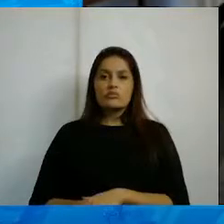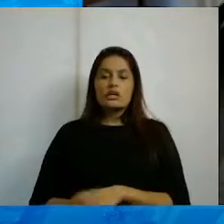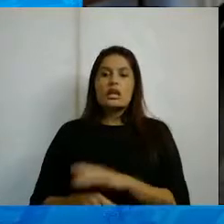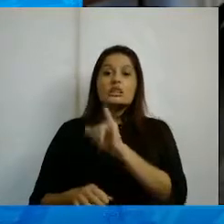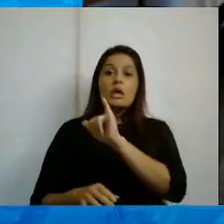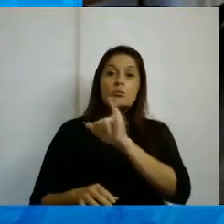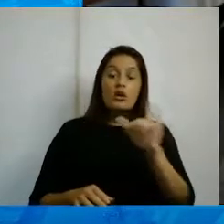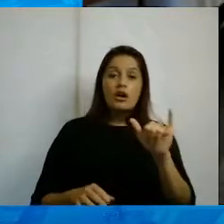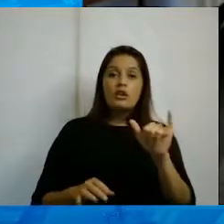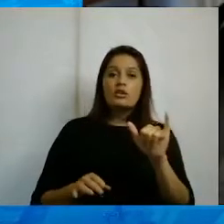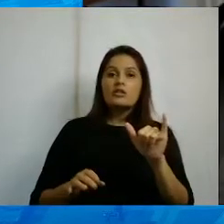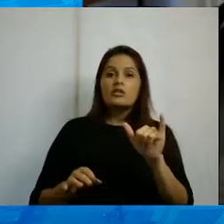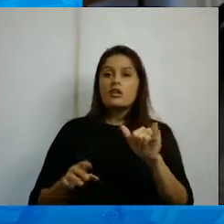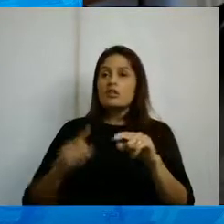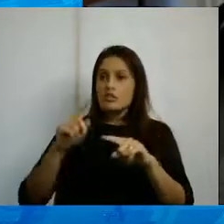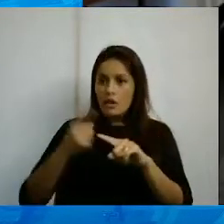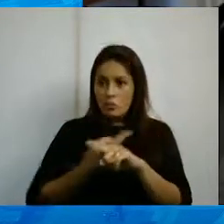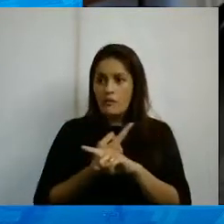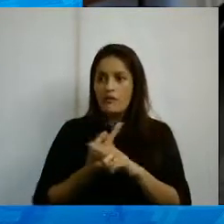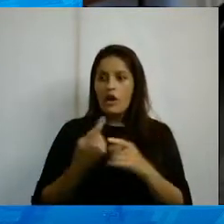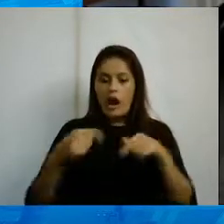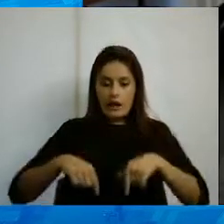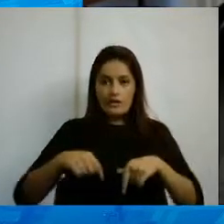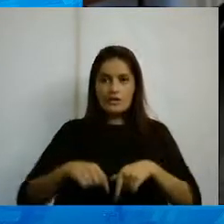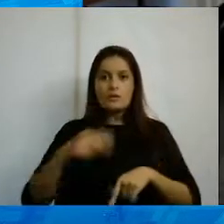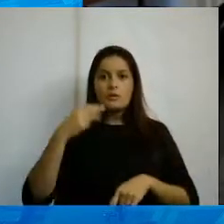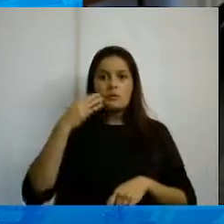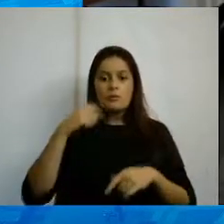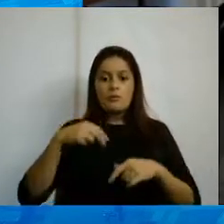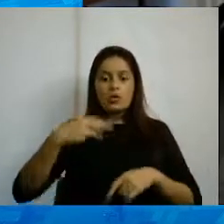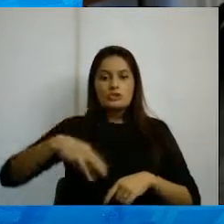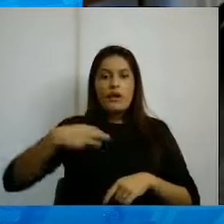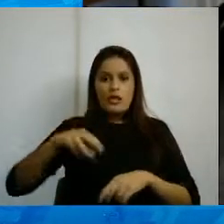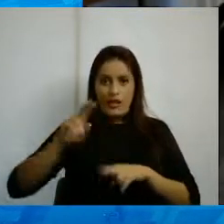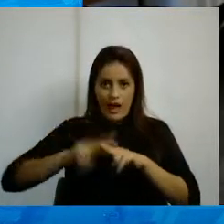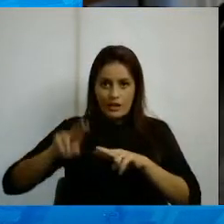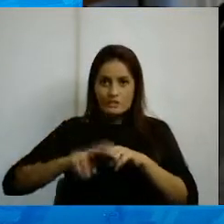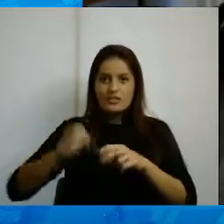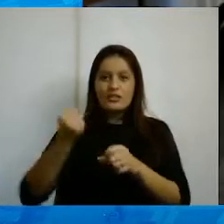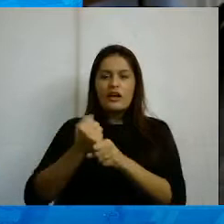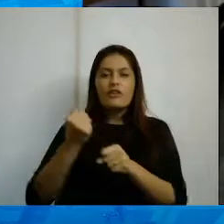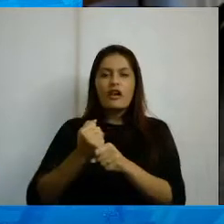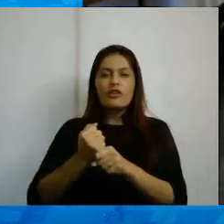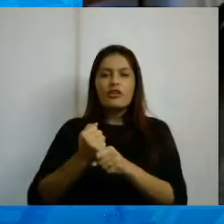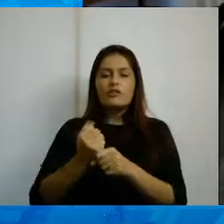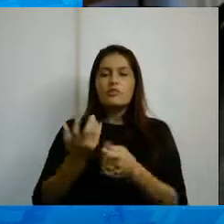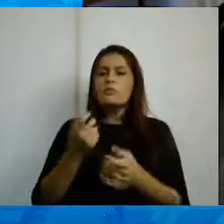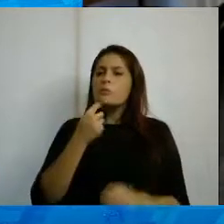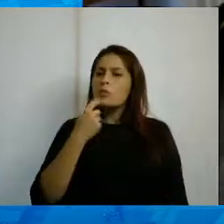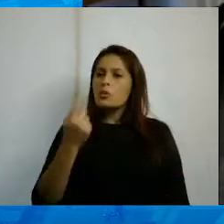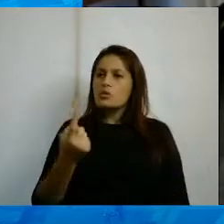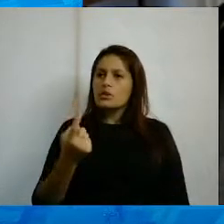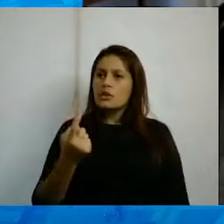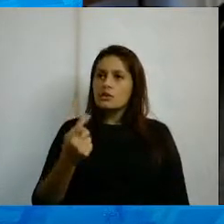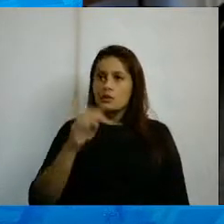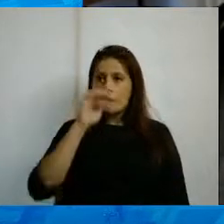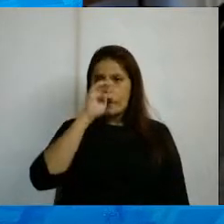a través de acá se hizo el trabajo. Sí. Entonces, sería importante, alcaldesa, bueno, con